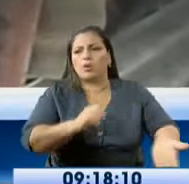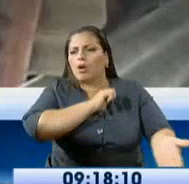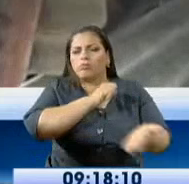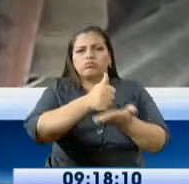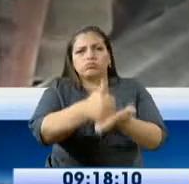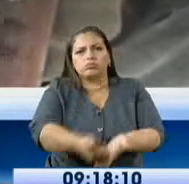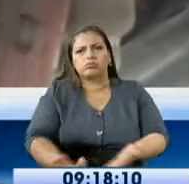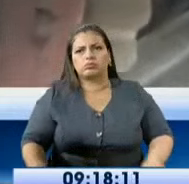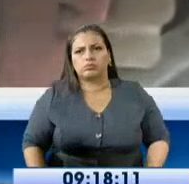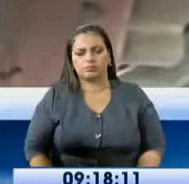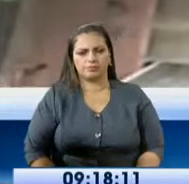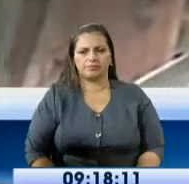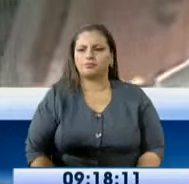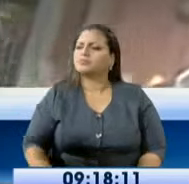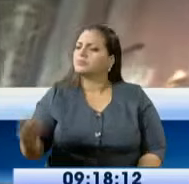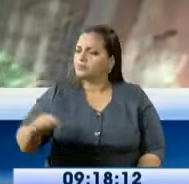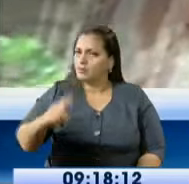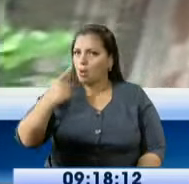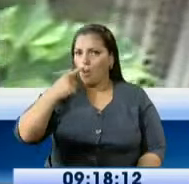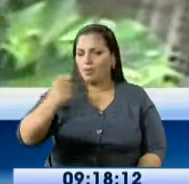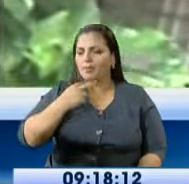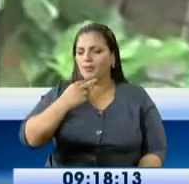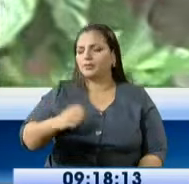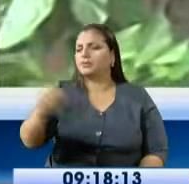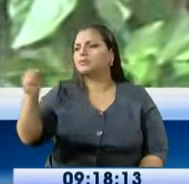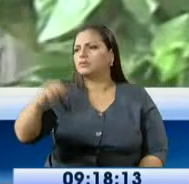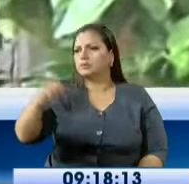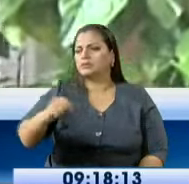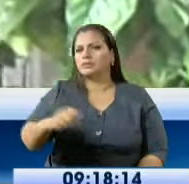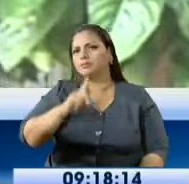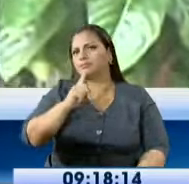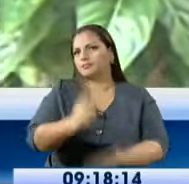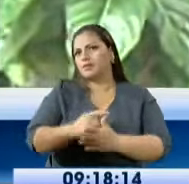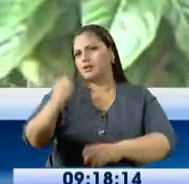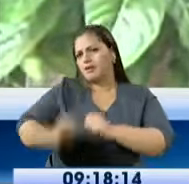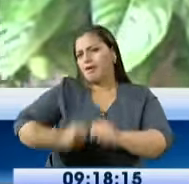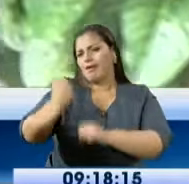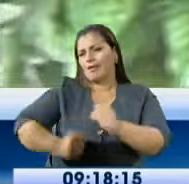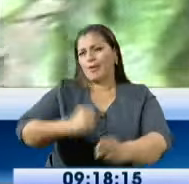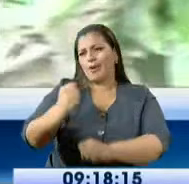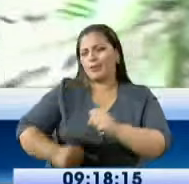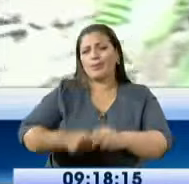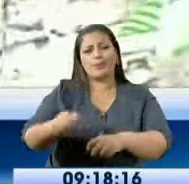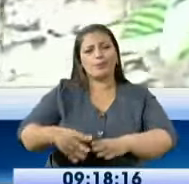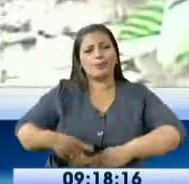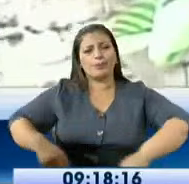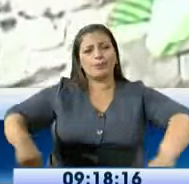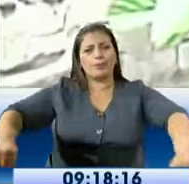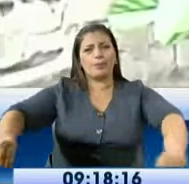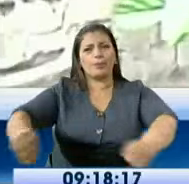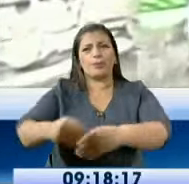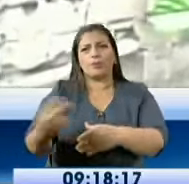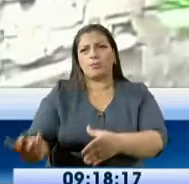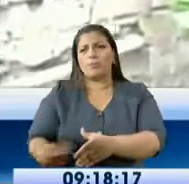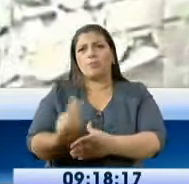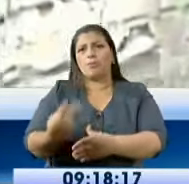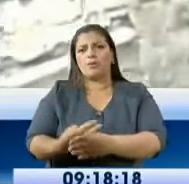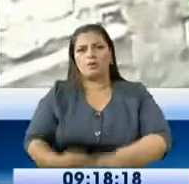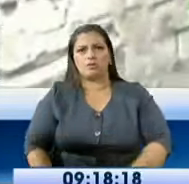abandonado. Sí, señorita, verdad, tiene tantos años abandonado el solar por la falta de diligencia